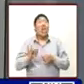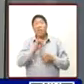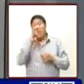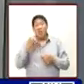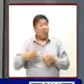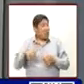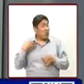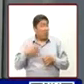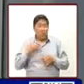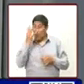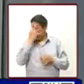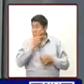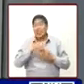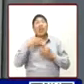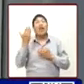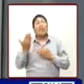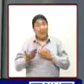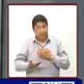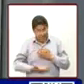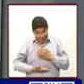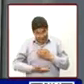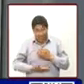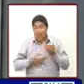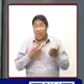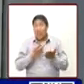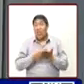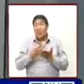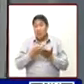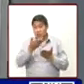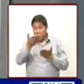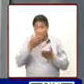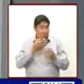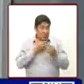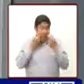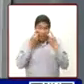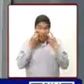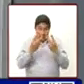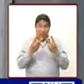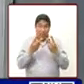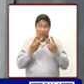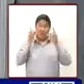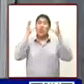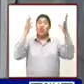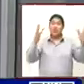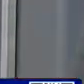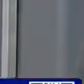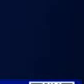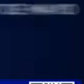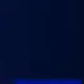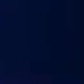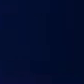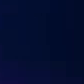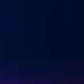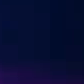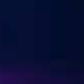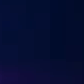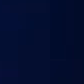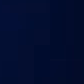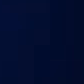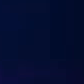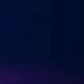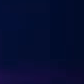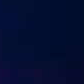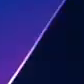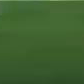tenemos una linda invitación y una linda propuesta para que usted nos pueda seguir con este partidazo. Este